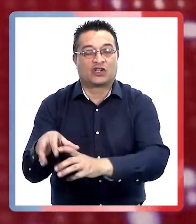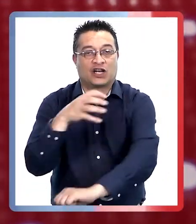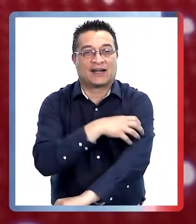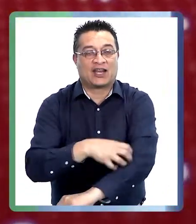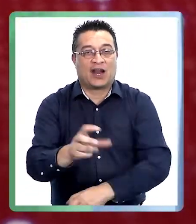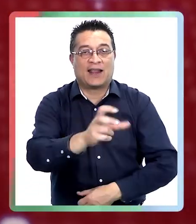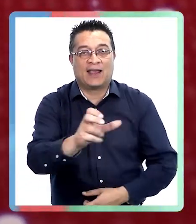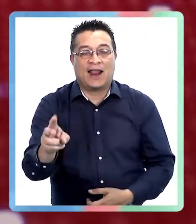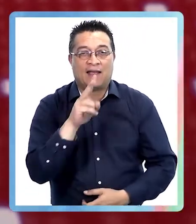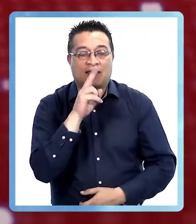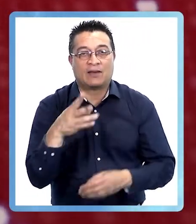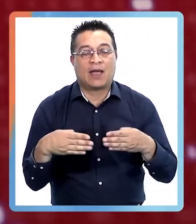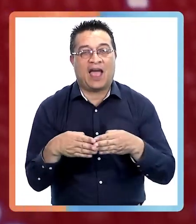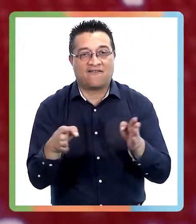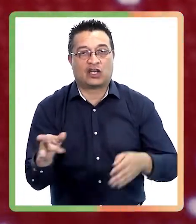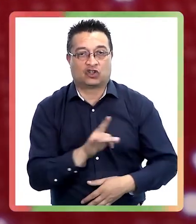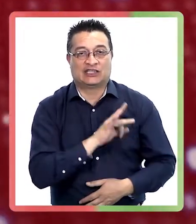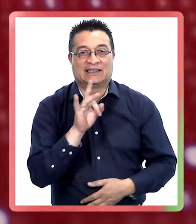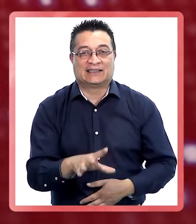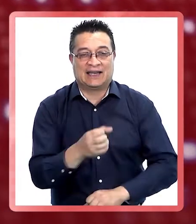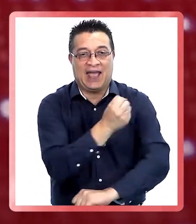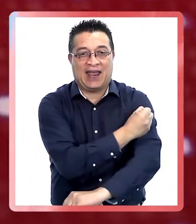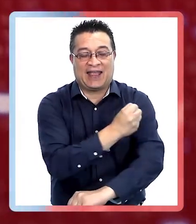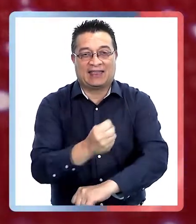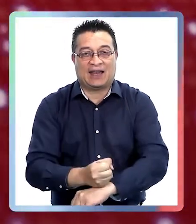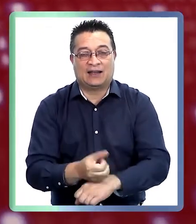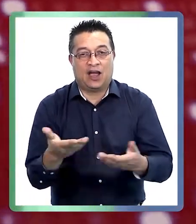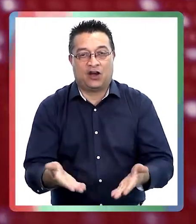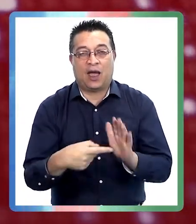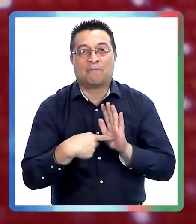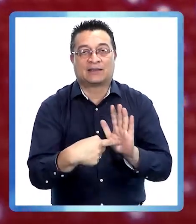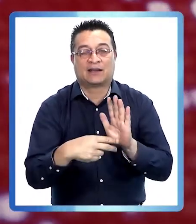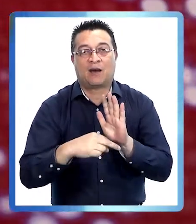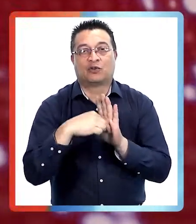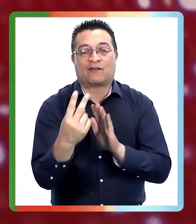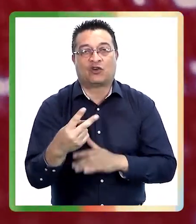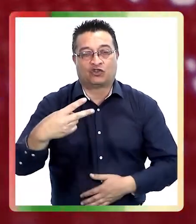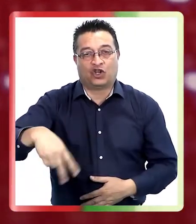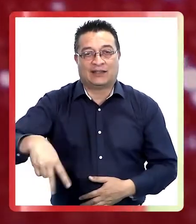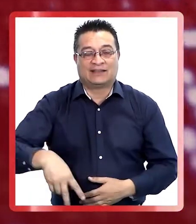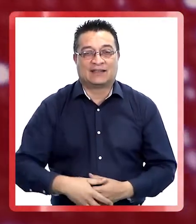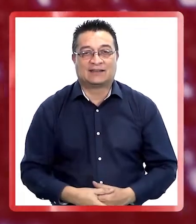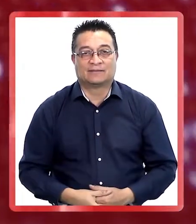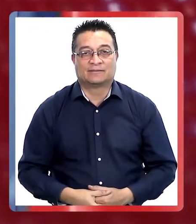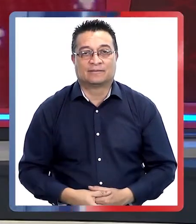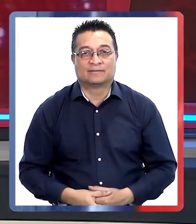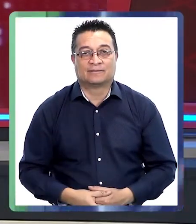Asociación Regional de Canales de Televisión de Señal Abierta de Chile, Arcatel, presenta Portavoz